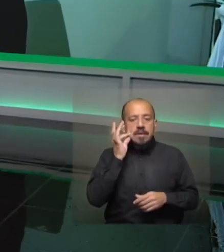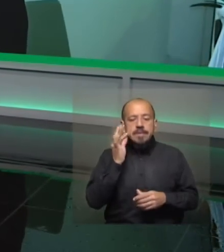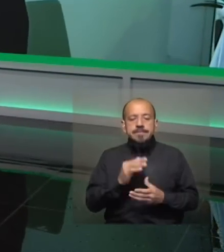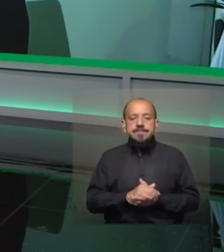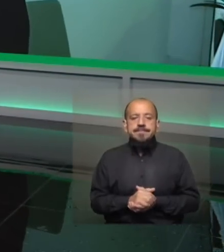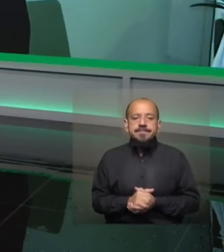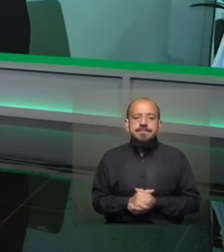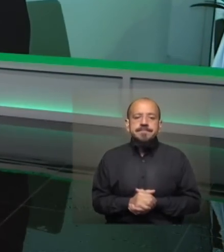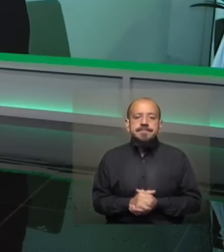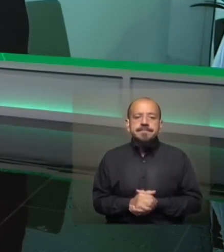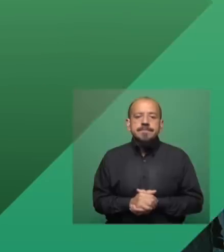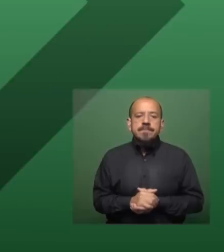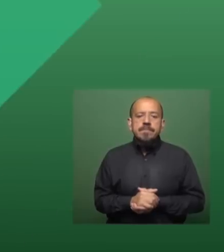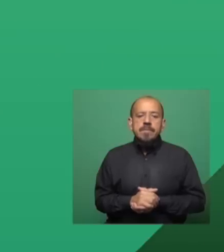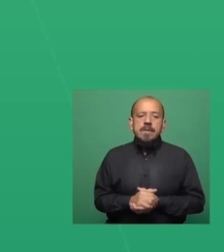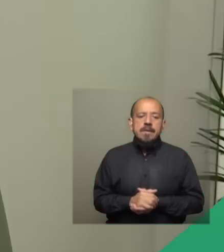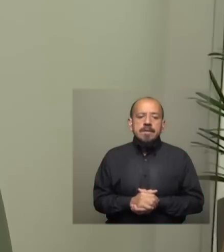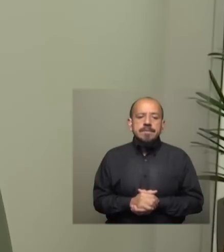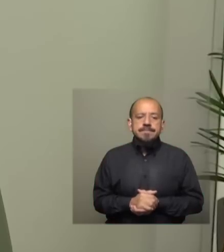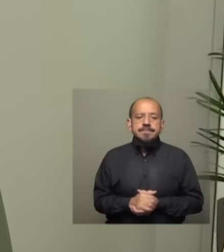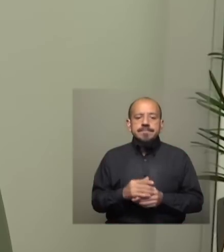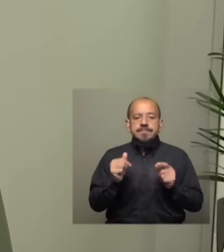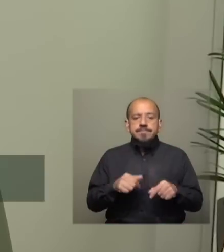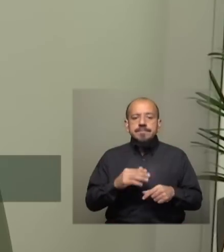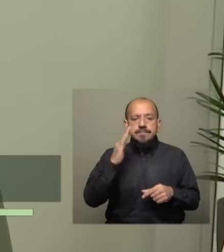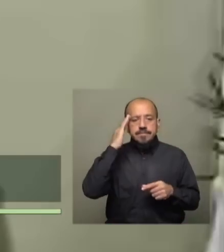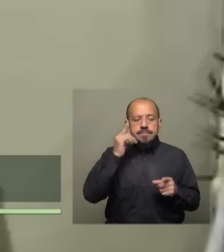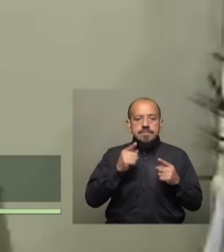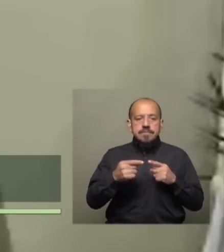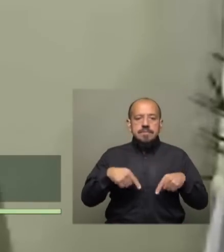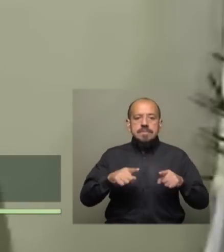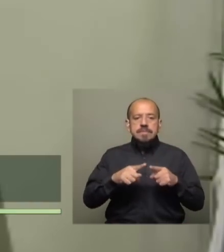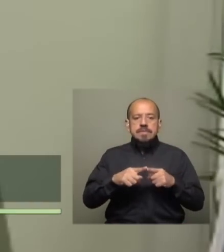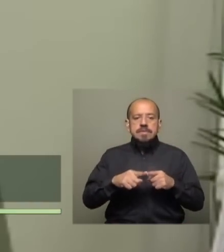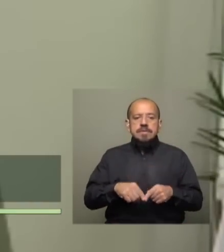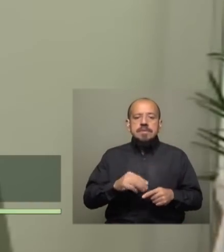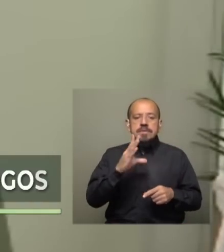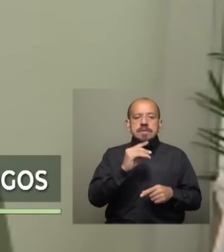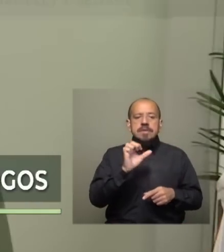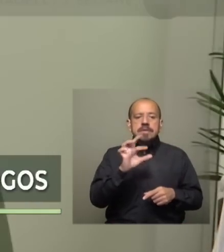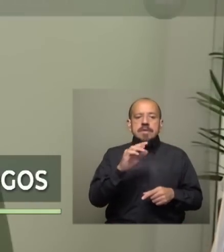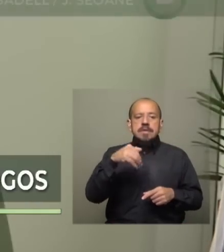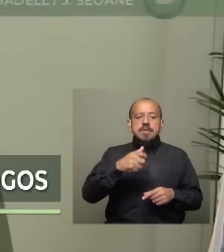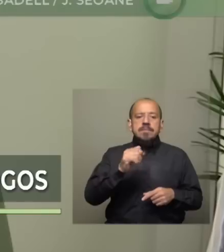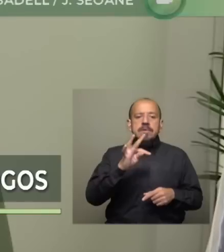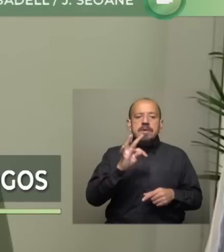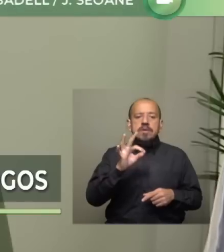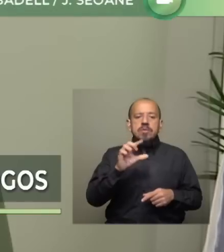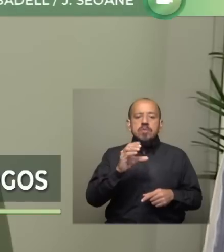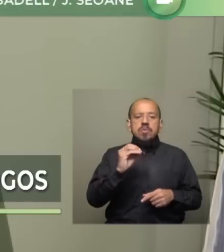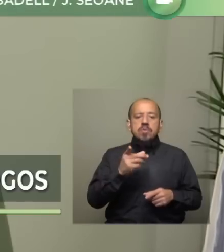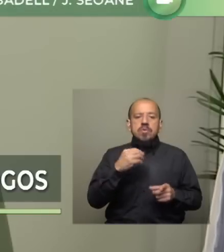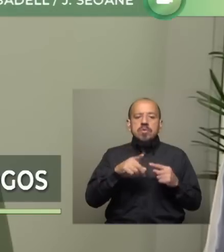Martín Qué tal Buenas noches para todos Así es hoy se conoció también un comunicado de la acción de dermatólogos del Uruguay para eso estamos en contacto con